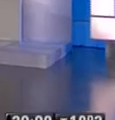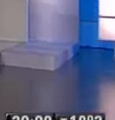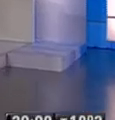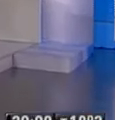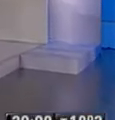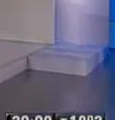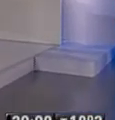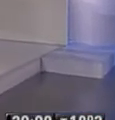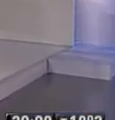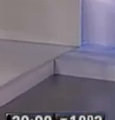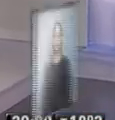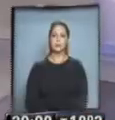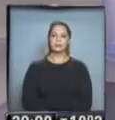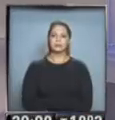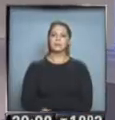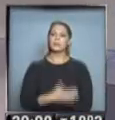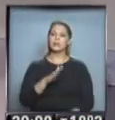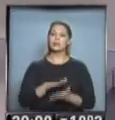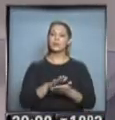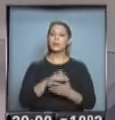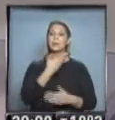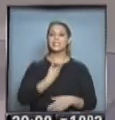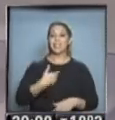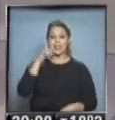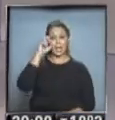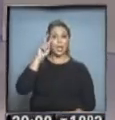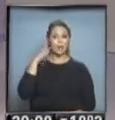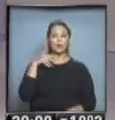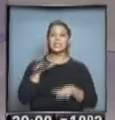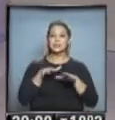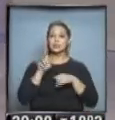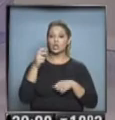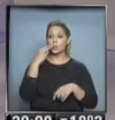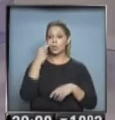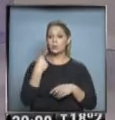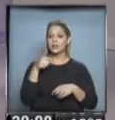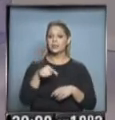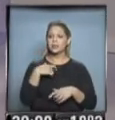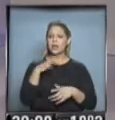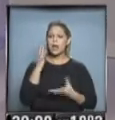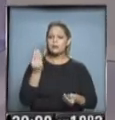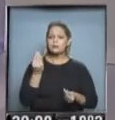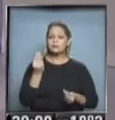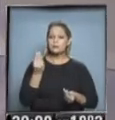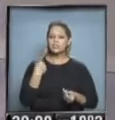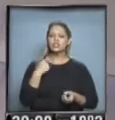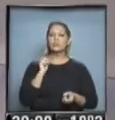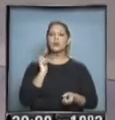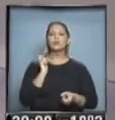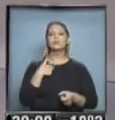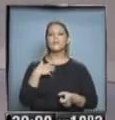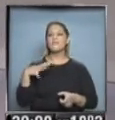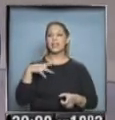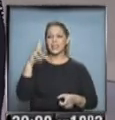Lo de Evo Morales, lo que está ocurriendo en Bolivia, constituye una auténtica violación